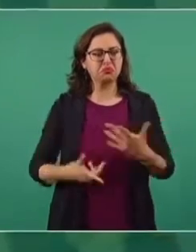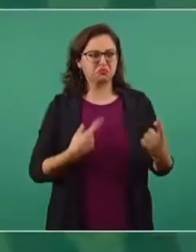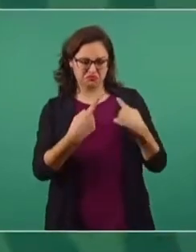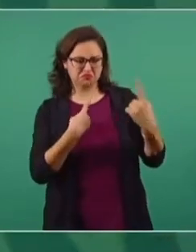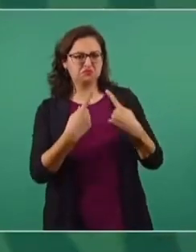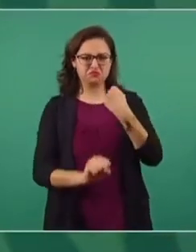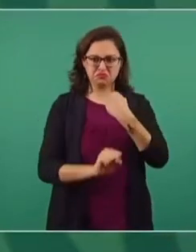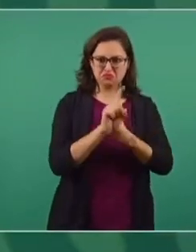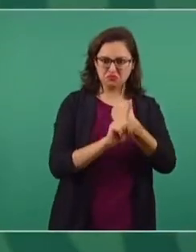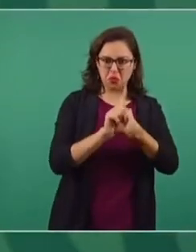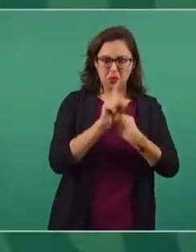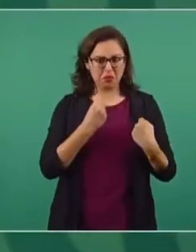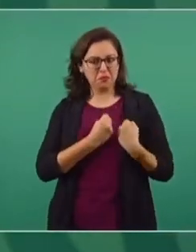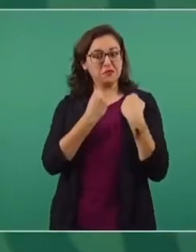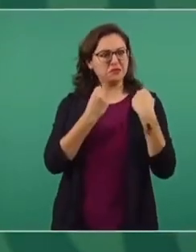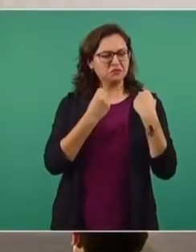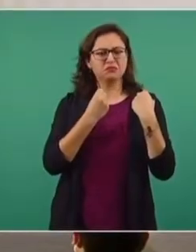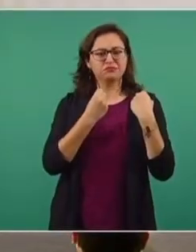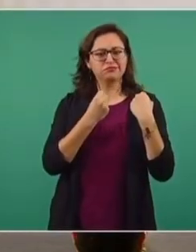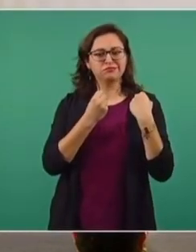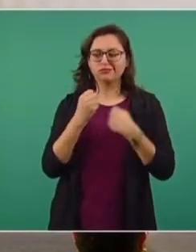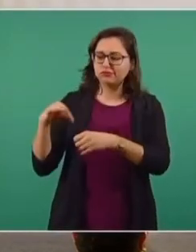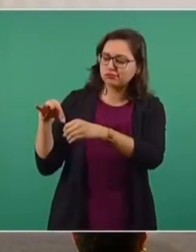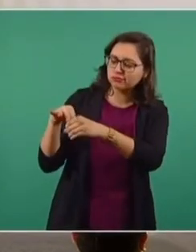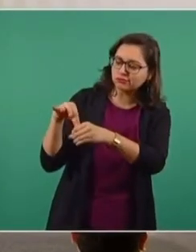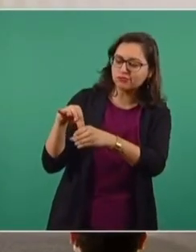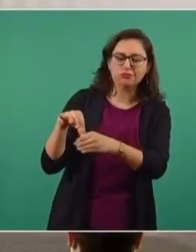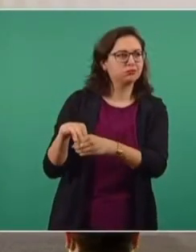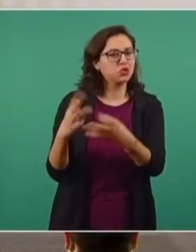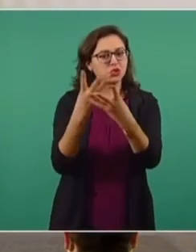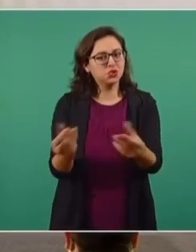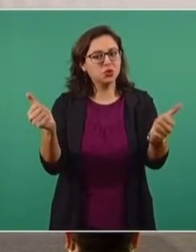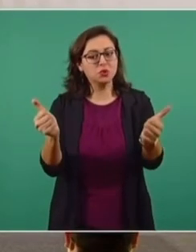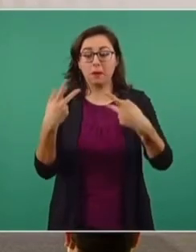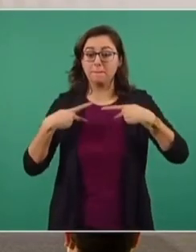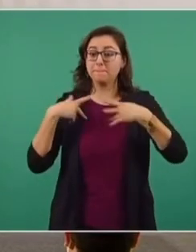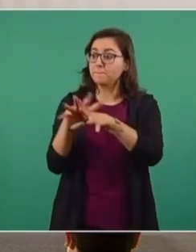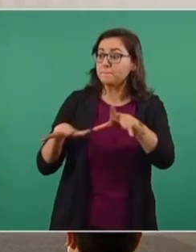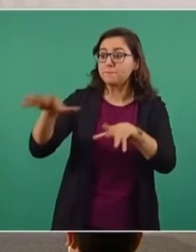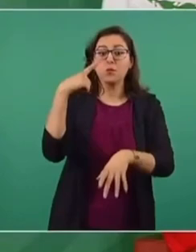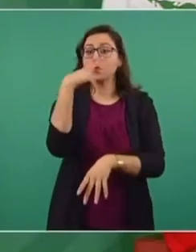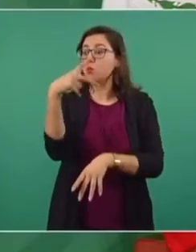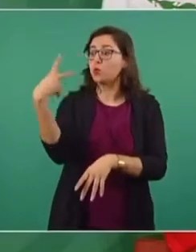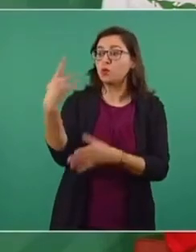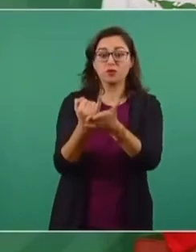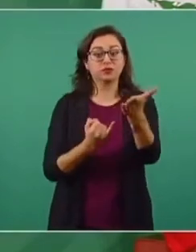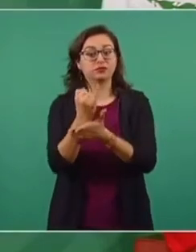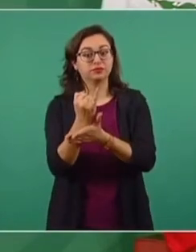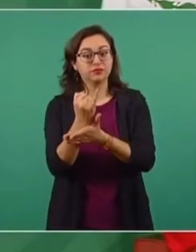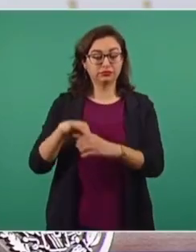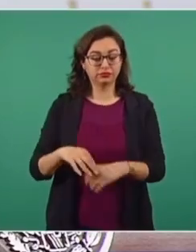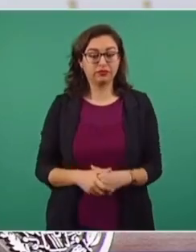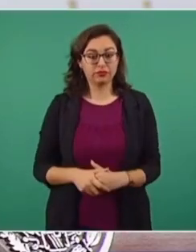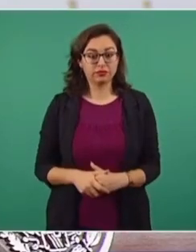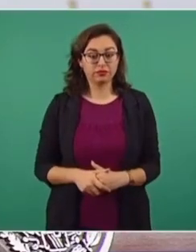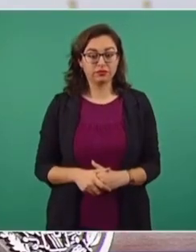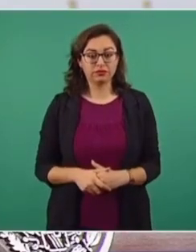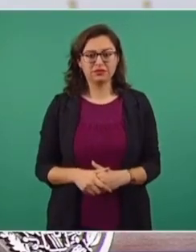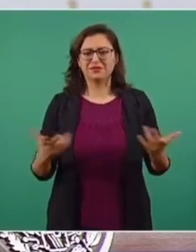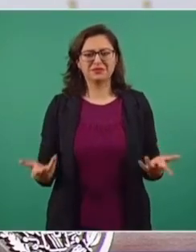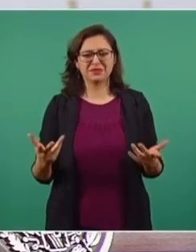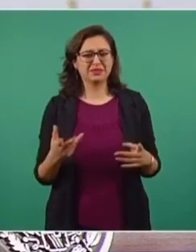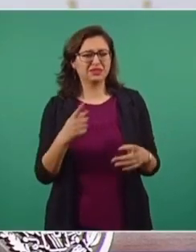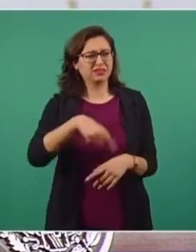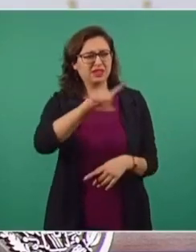resolver por la vía electoral, que sea el pueblo el que decida. Por eso le agradezco mucho a todos los que participaron, independientemente